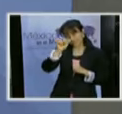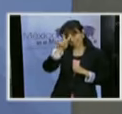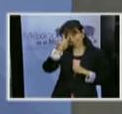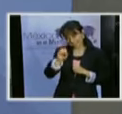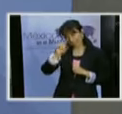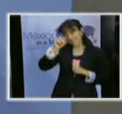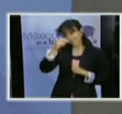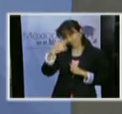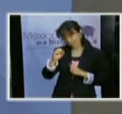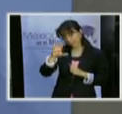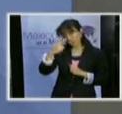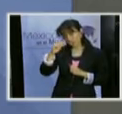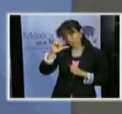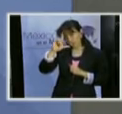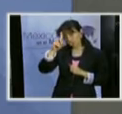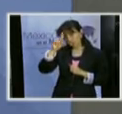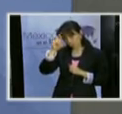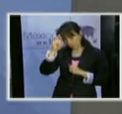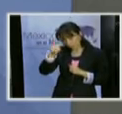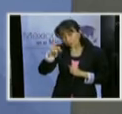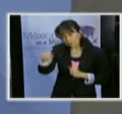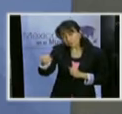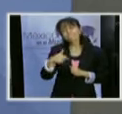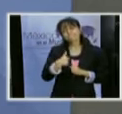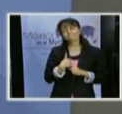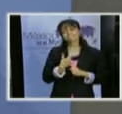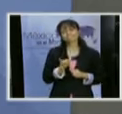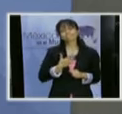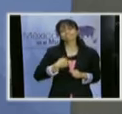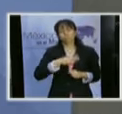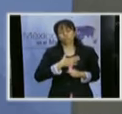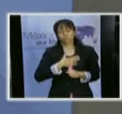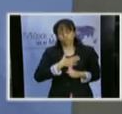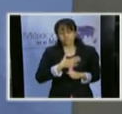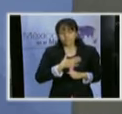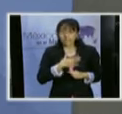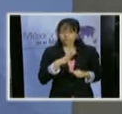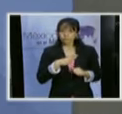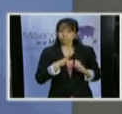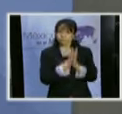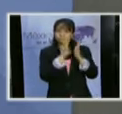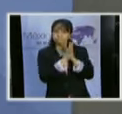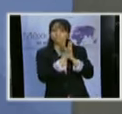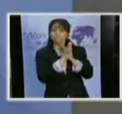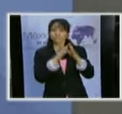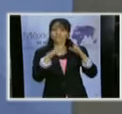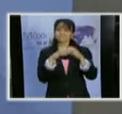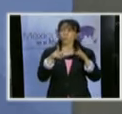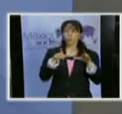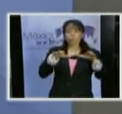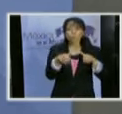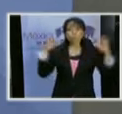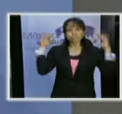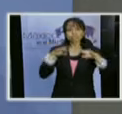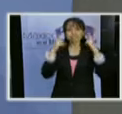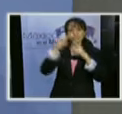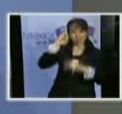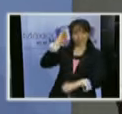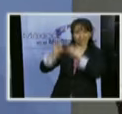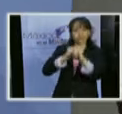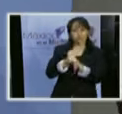Nosotros logramos que en el Congreso Internacional por la Infancia pudieran asistir